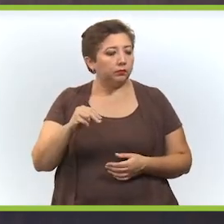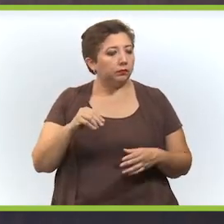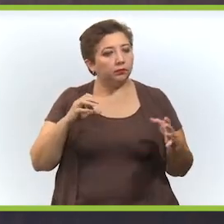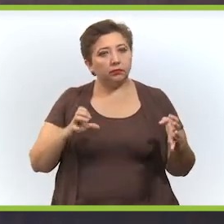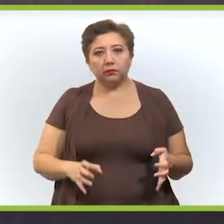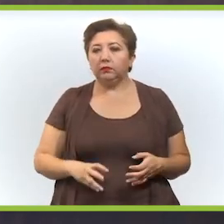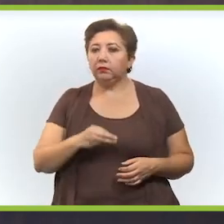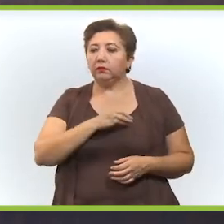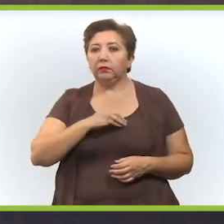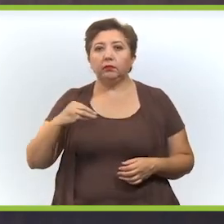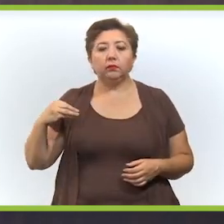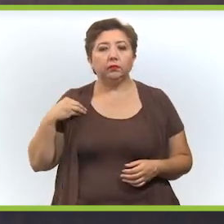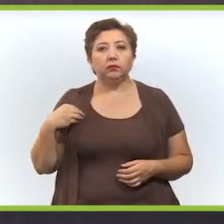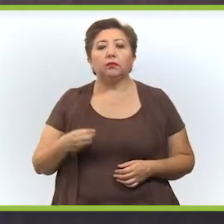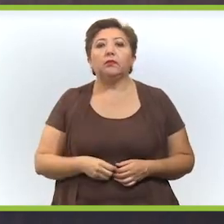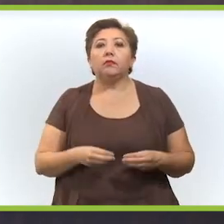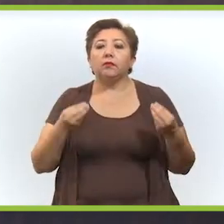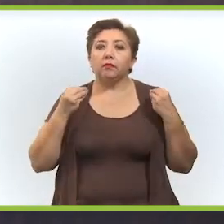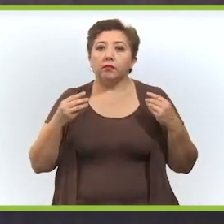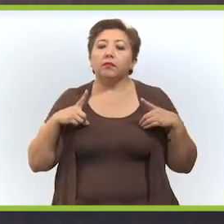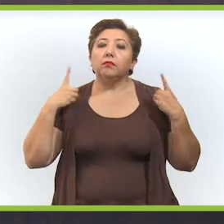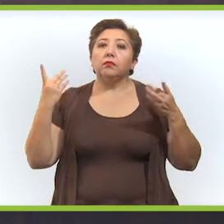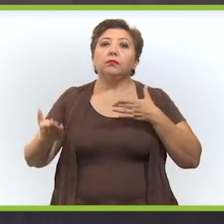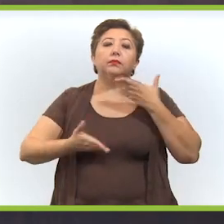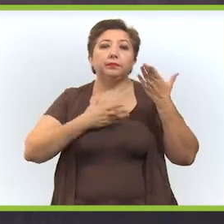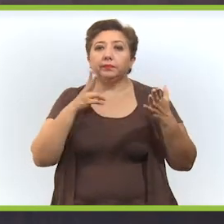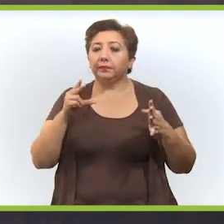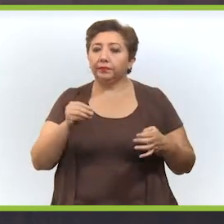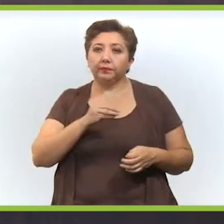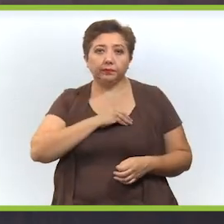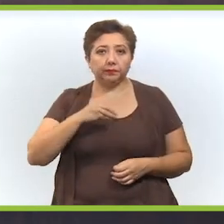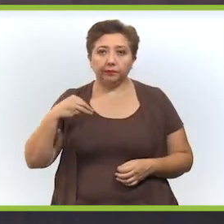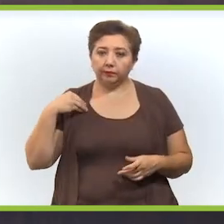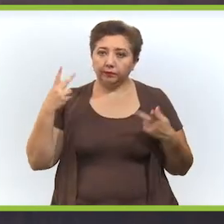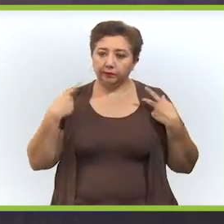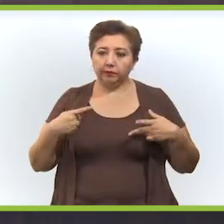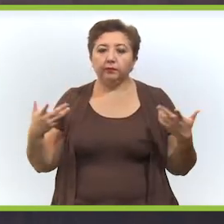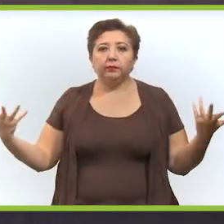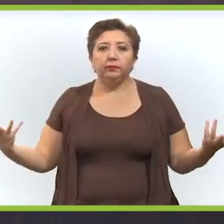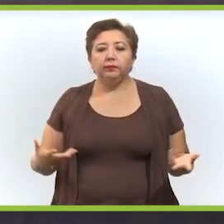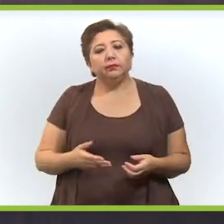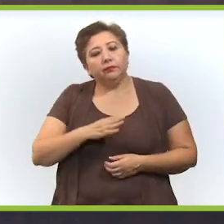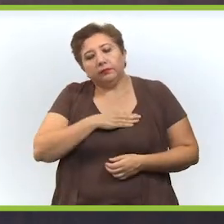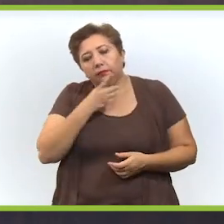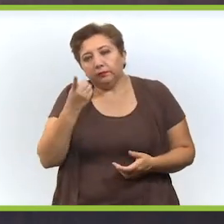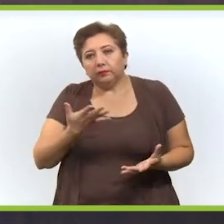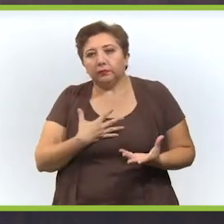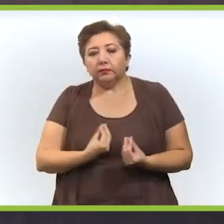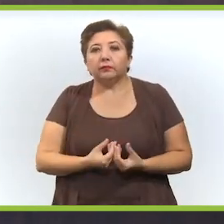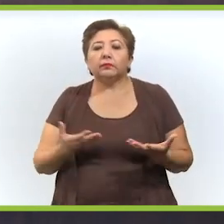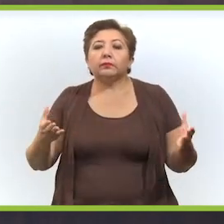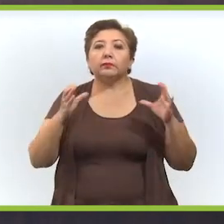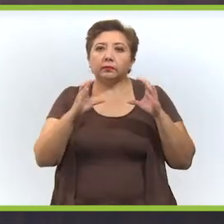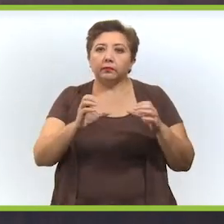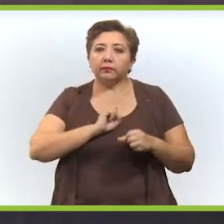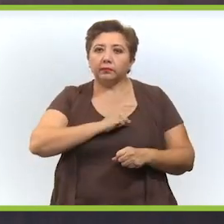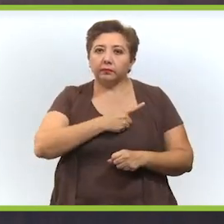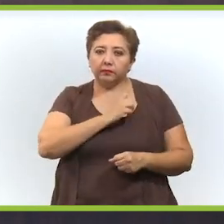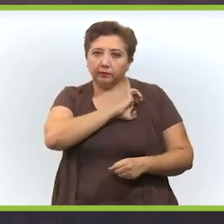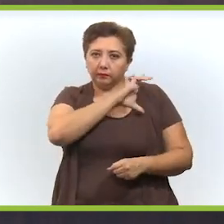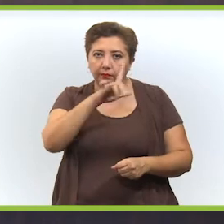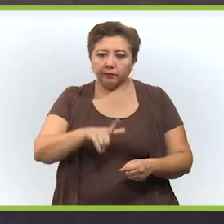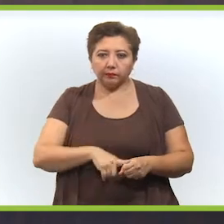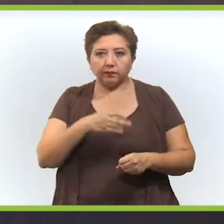no ha estado cumpliendo la gente que organiza, y bueno, pues lo que tenemos que hacer es cuidar la salud, especialmente en este momento tan complicado que es el mes de diciembre. Así que